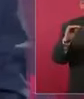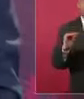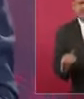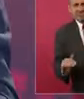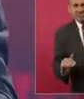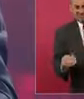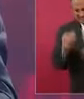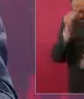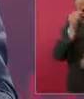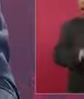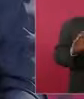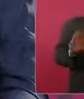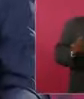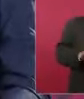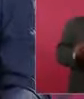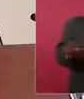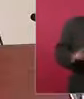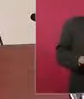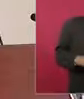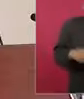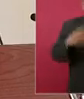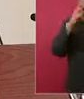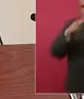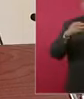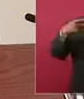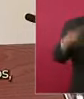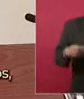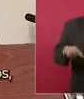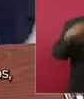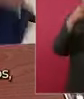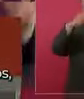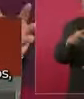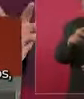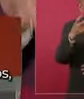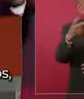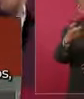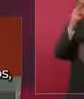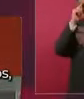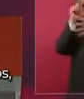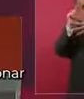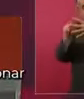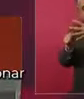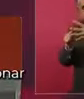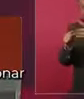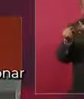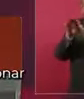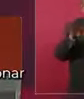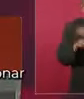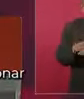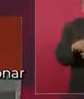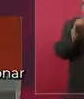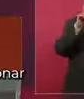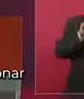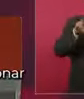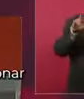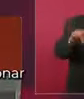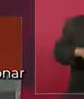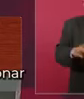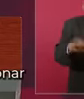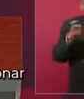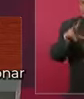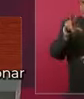desigualdad económica y social, que México sea de todos. Esos son ideales, son principios, el no mentir, no robar,